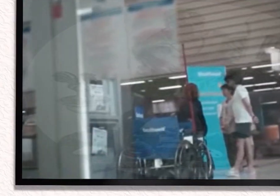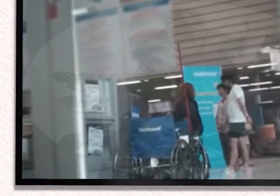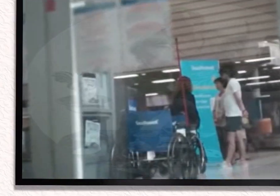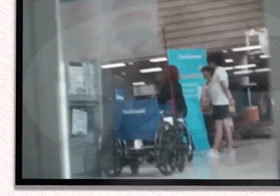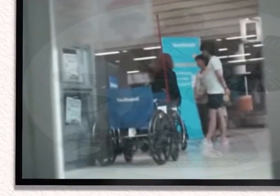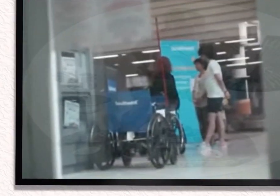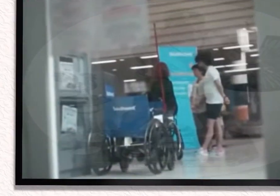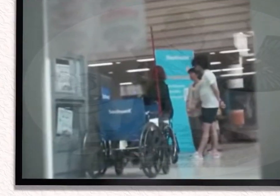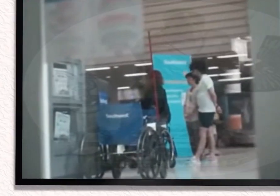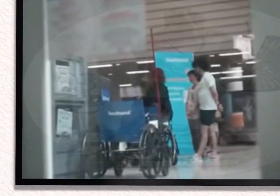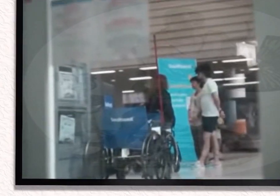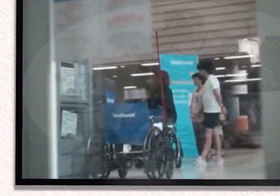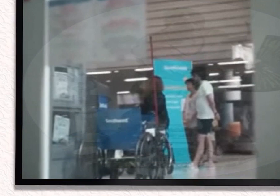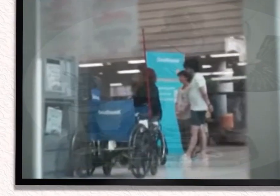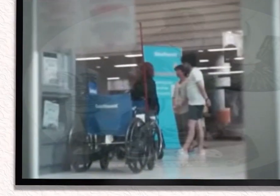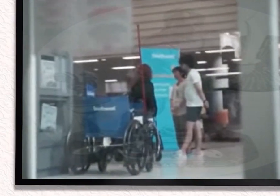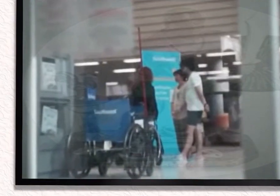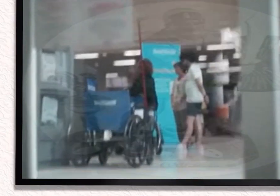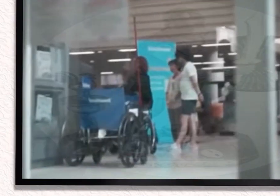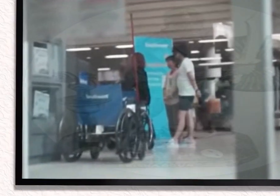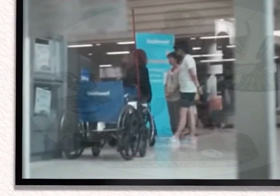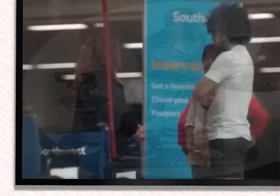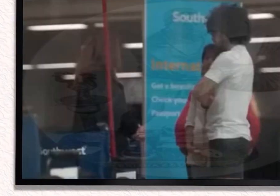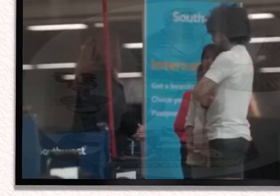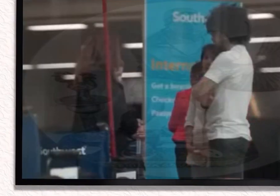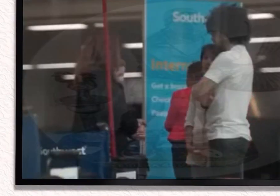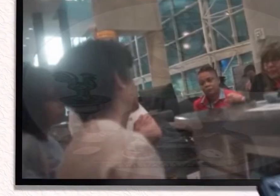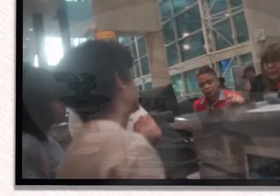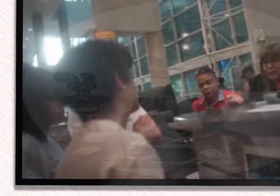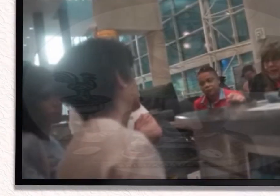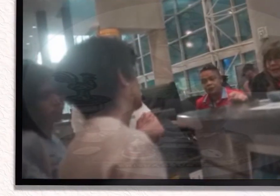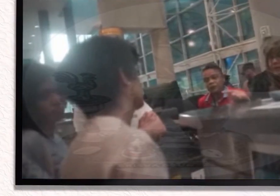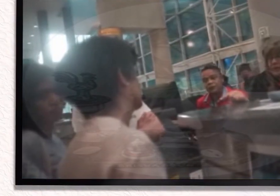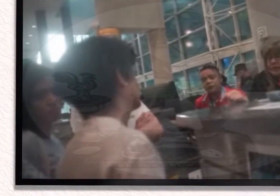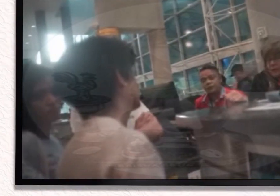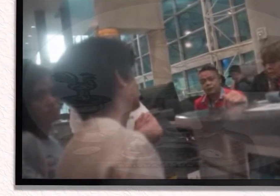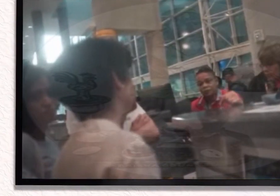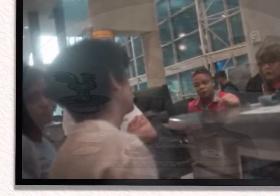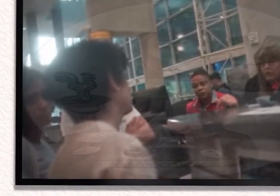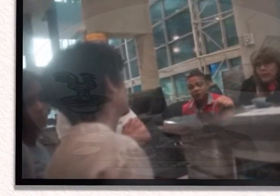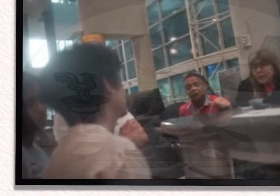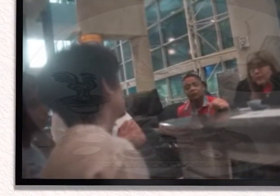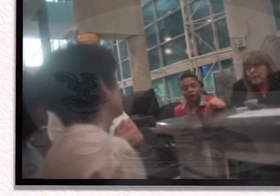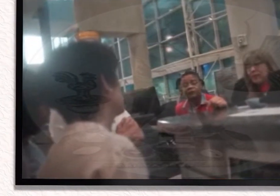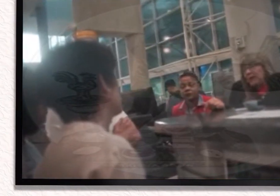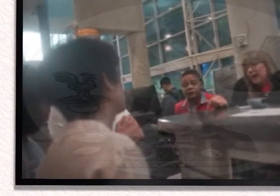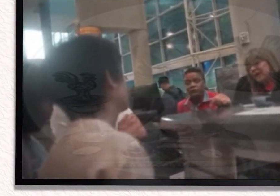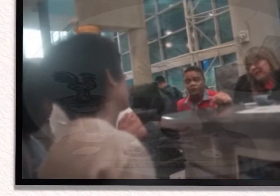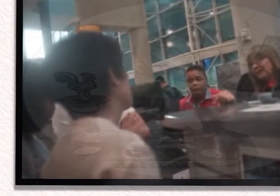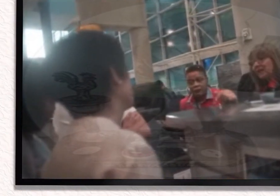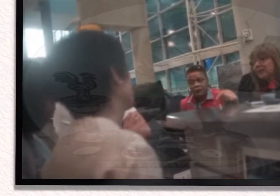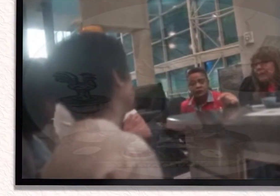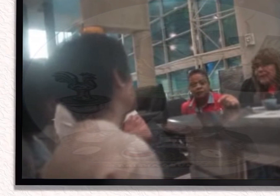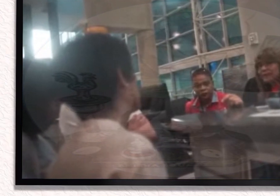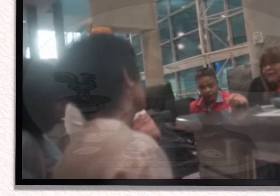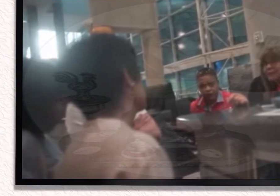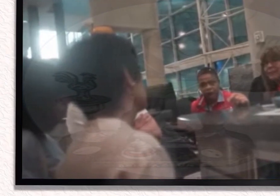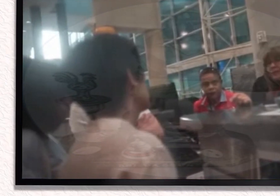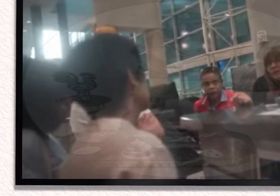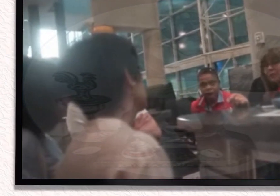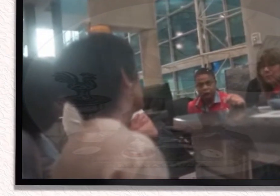informé eso que los listados adelantados de vuelo se emplean en muchísimos países del mundo